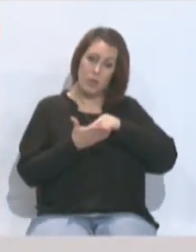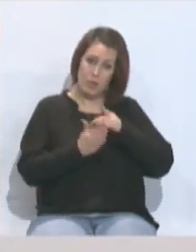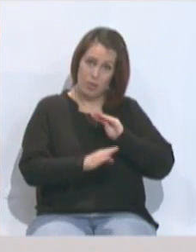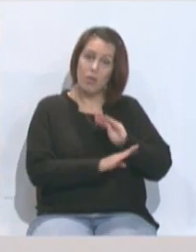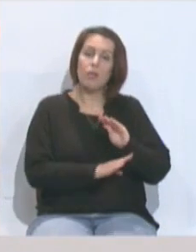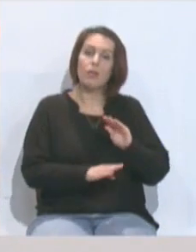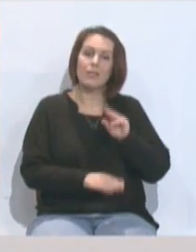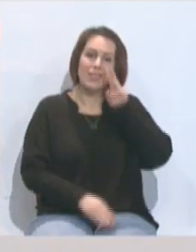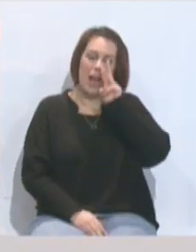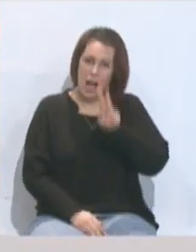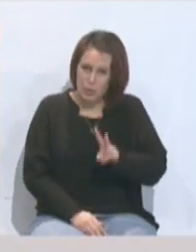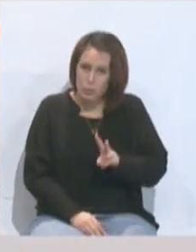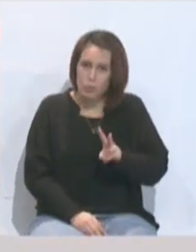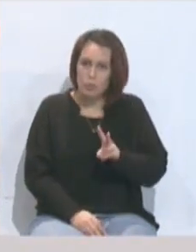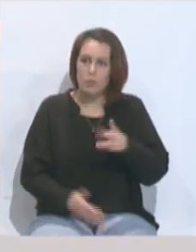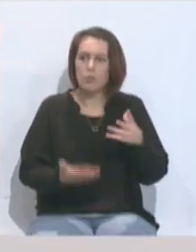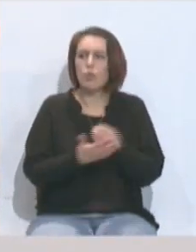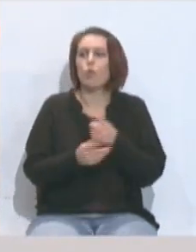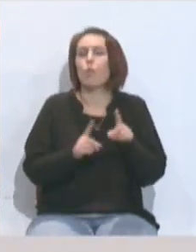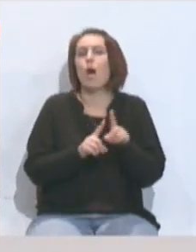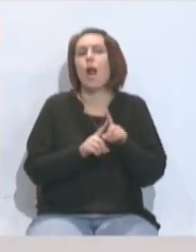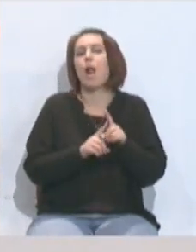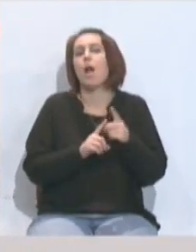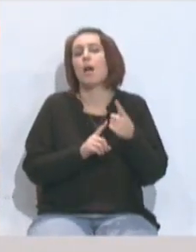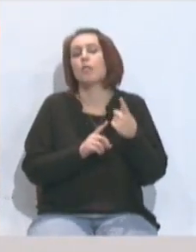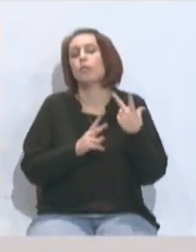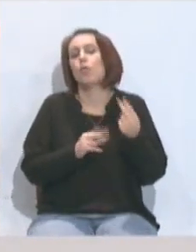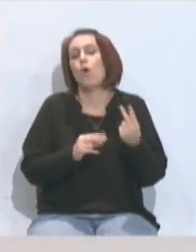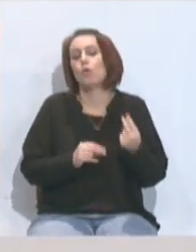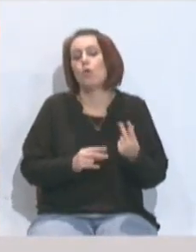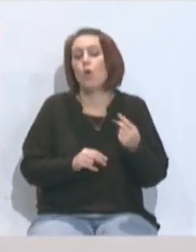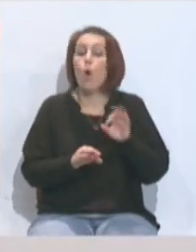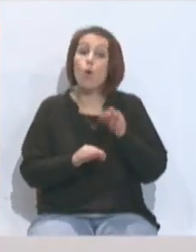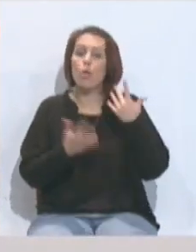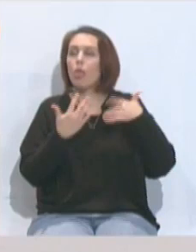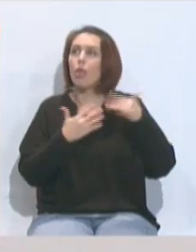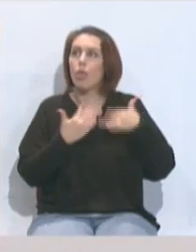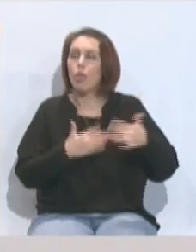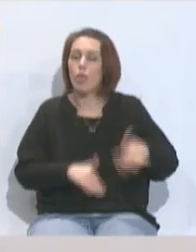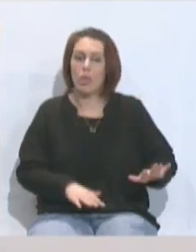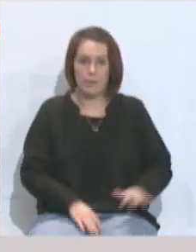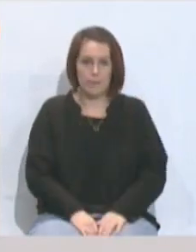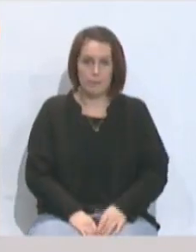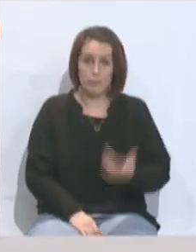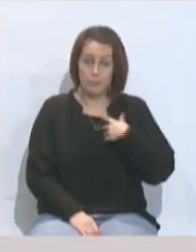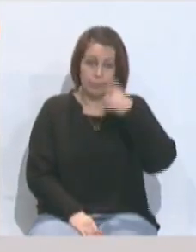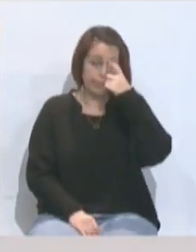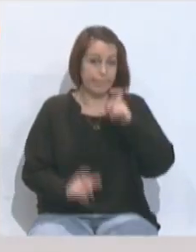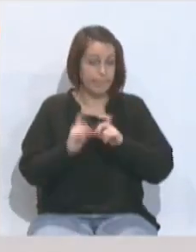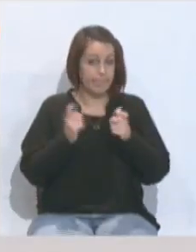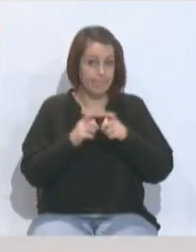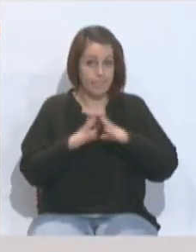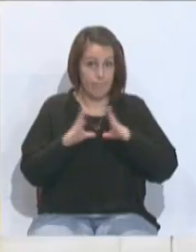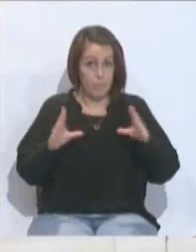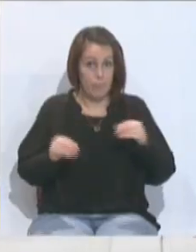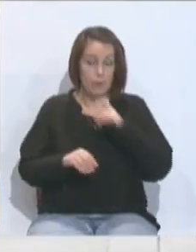proyecto, 3 años en los cuales todos son negativas o son evasivas, ¿no?, por decir de alguna manera. Recordar que la Junta de